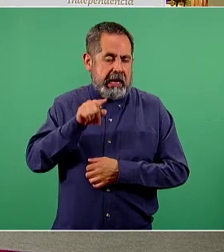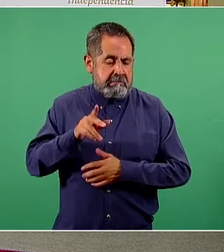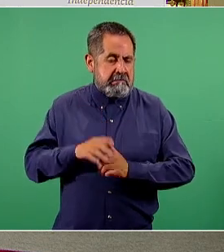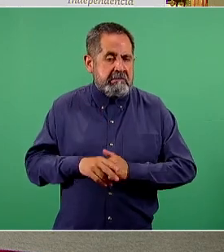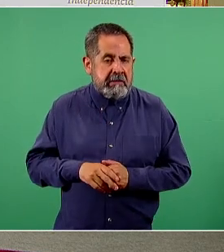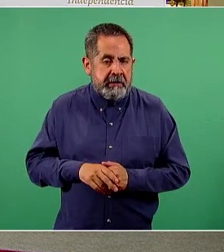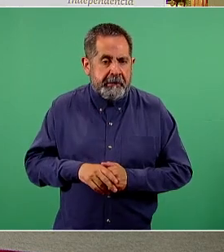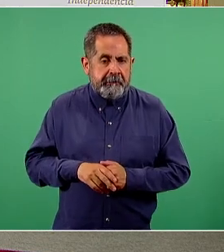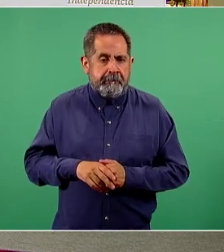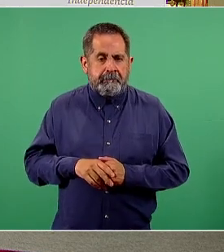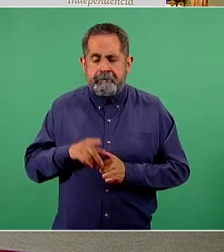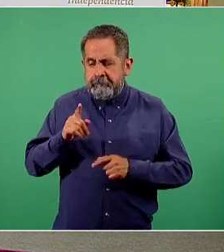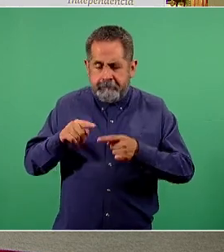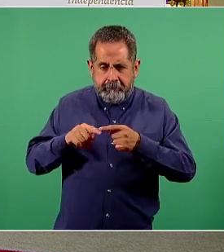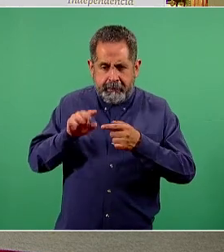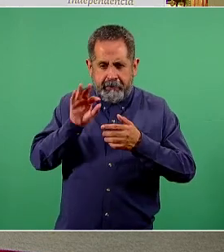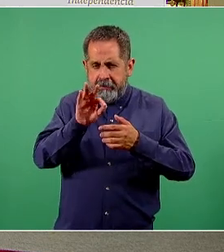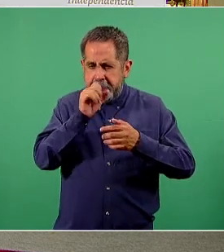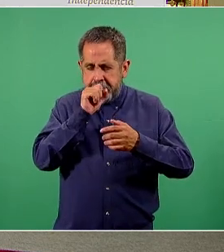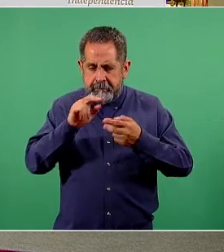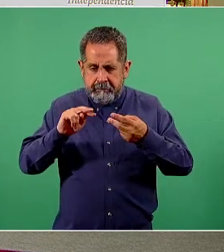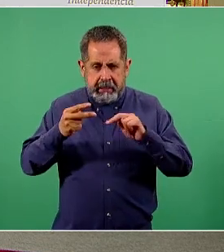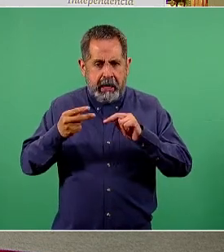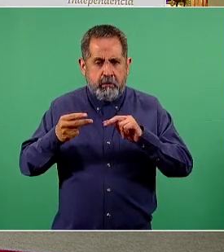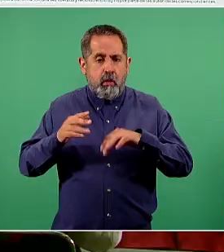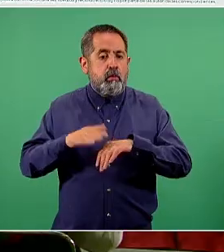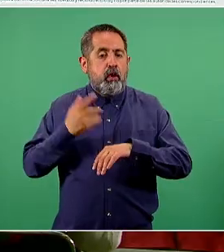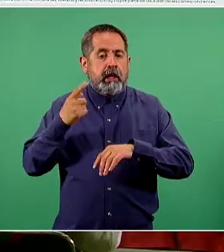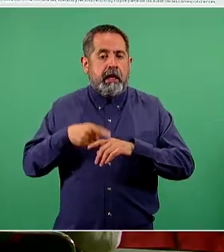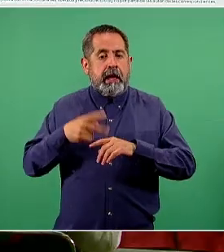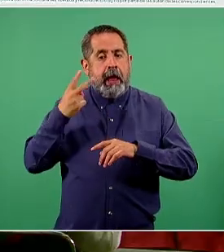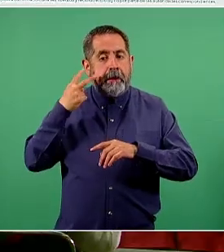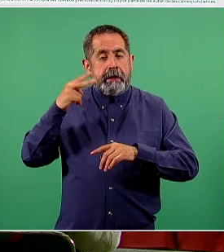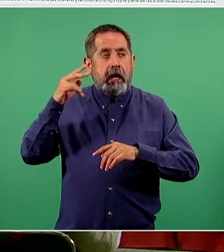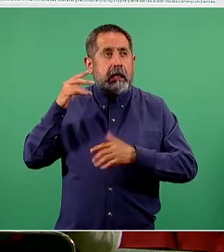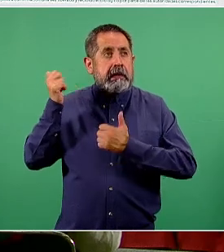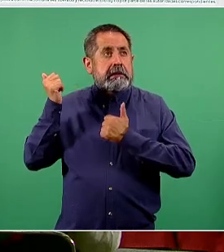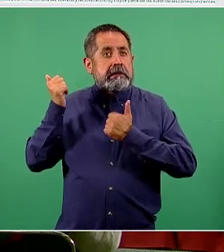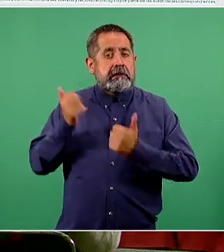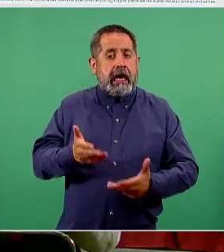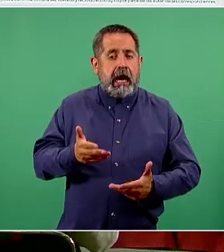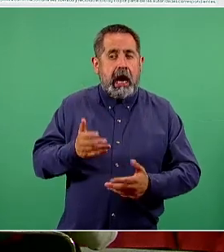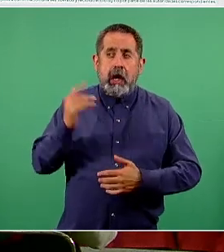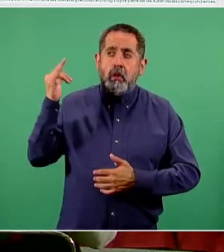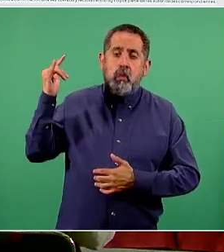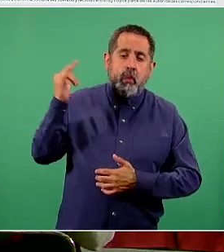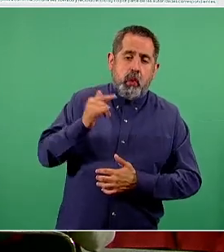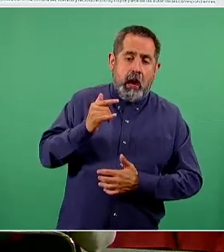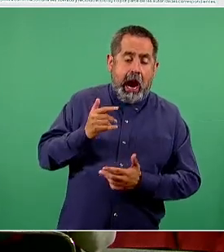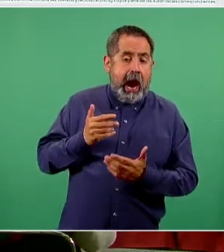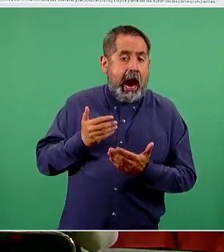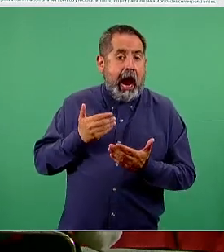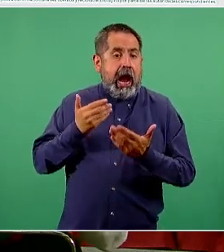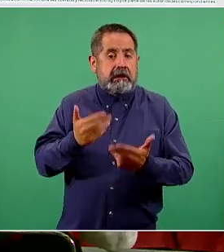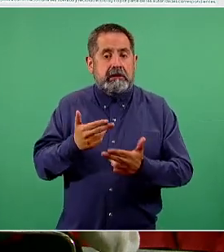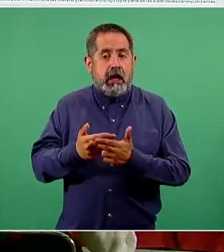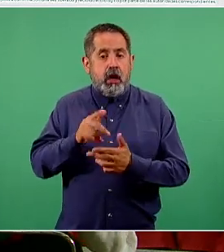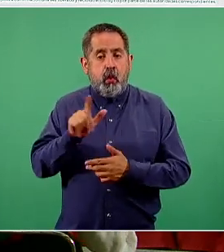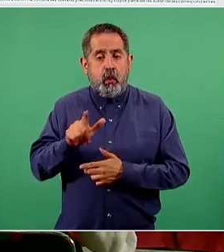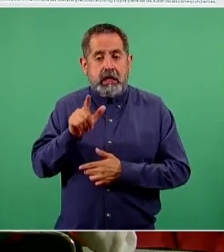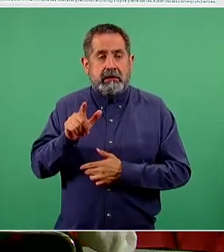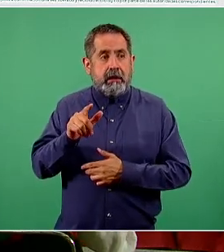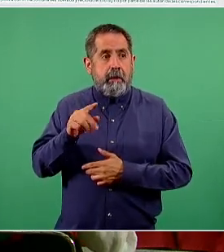Y hemos cambiado aquí en este calendario porque por el tiempo de viaje llegarán hasta el lunes 3 de mayo